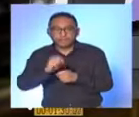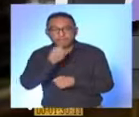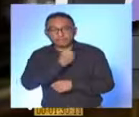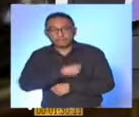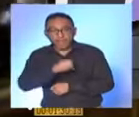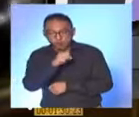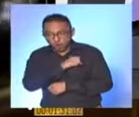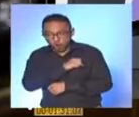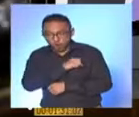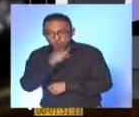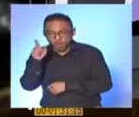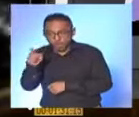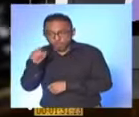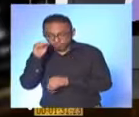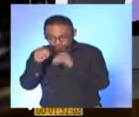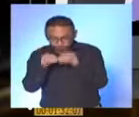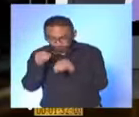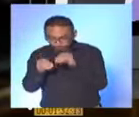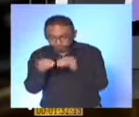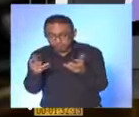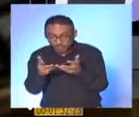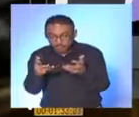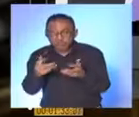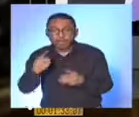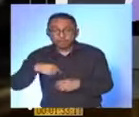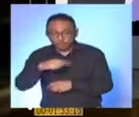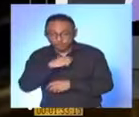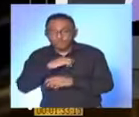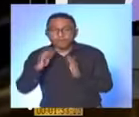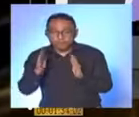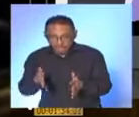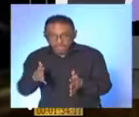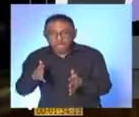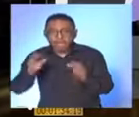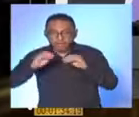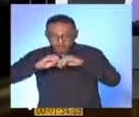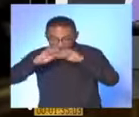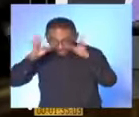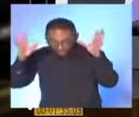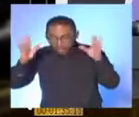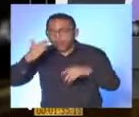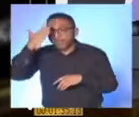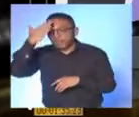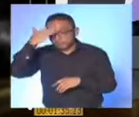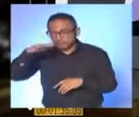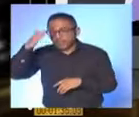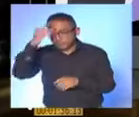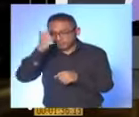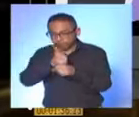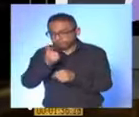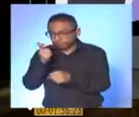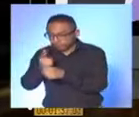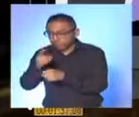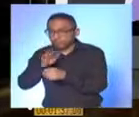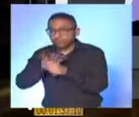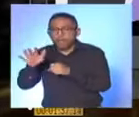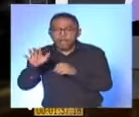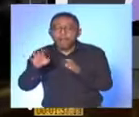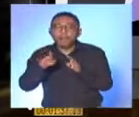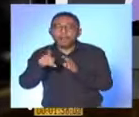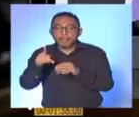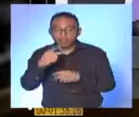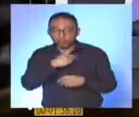Salud, logramos saber con claridad qué es lo que está pasando en los municipios, en los 113